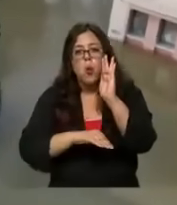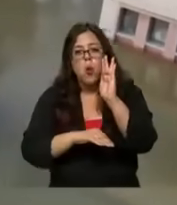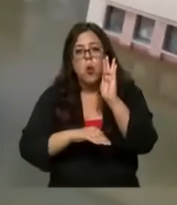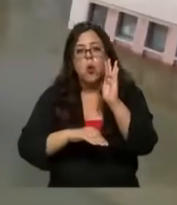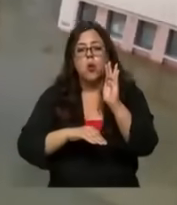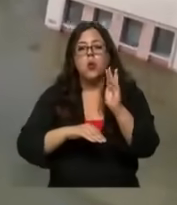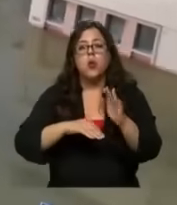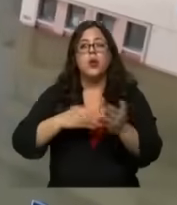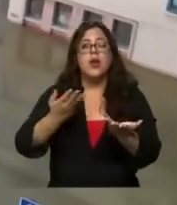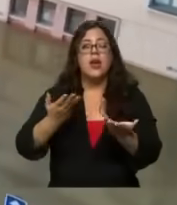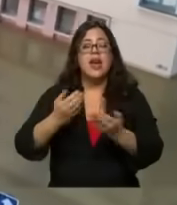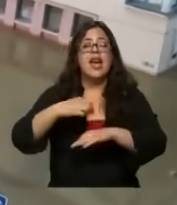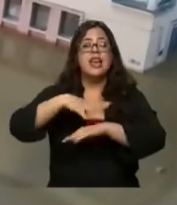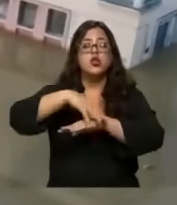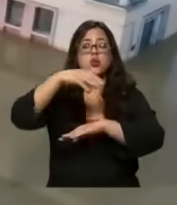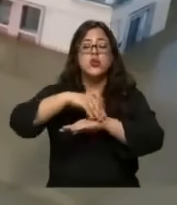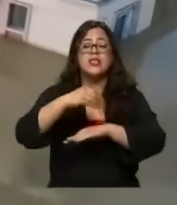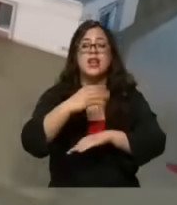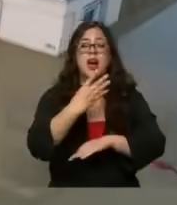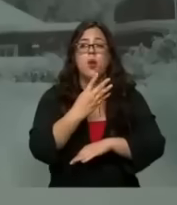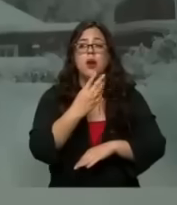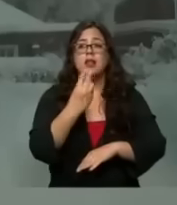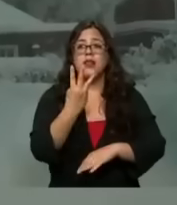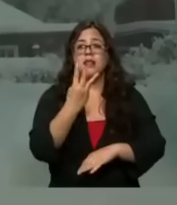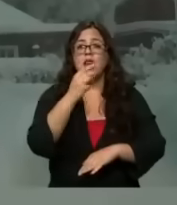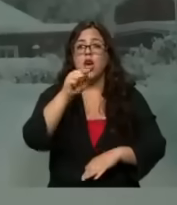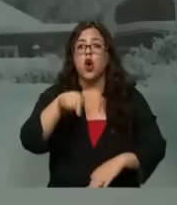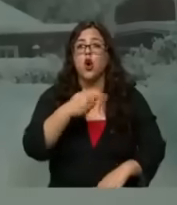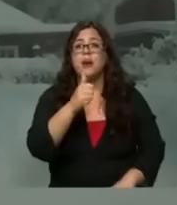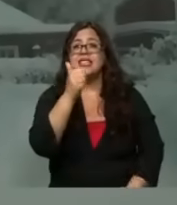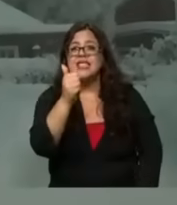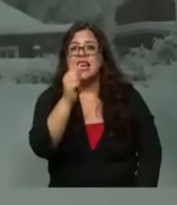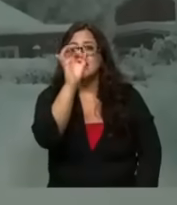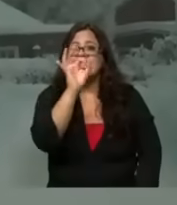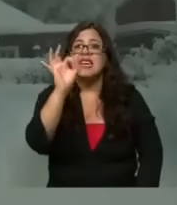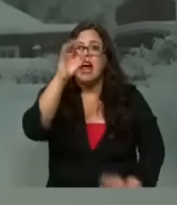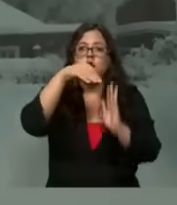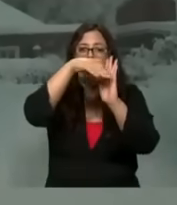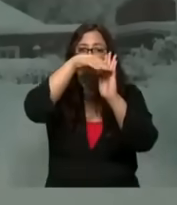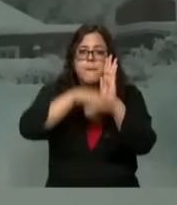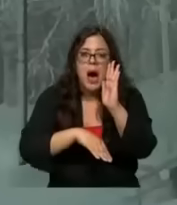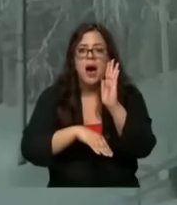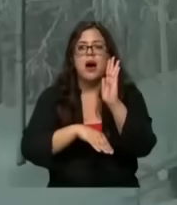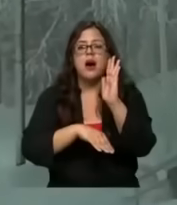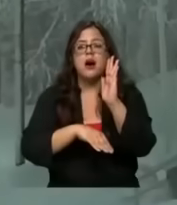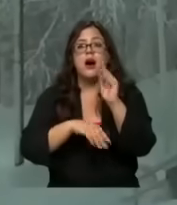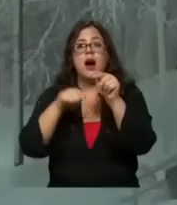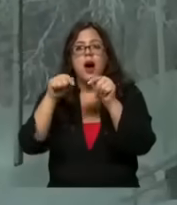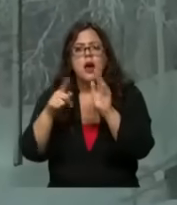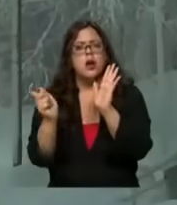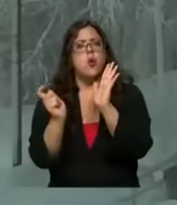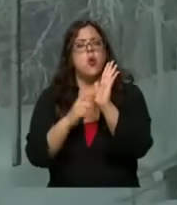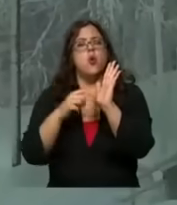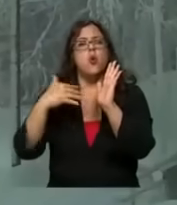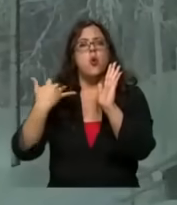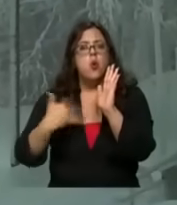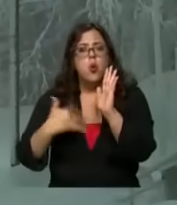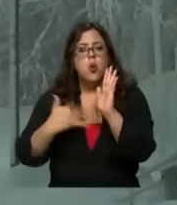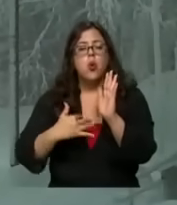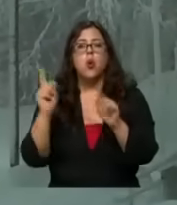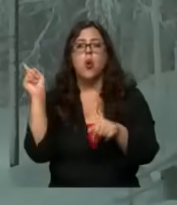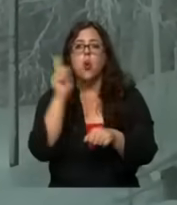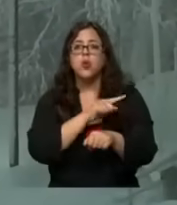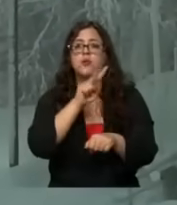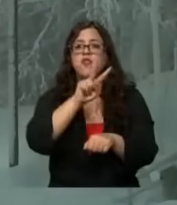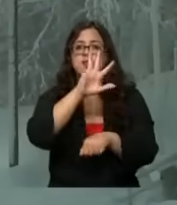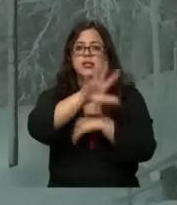Suecia, 43,6 grados bajo cero fue la temperatura mínima, que es un récord dentro de los últimos